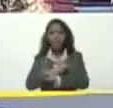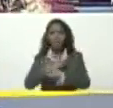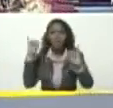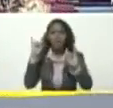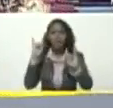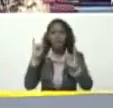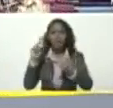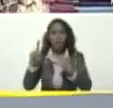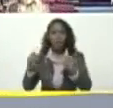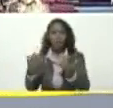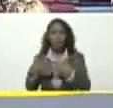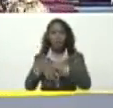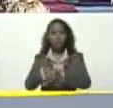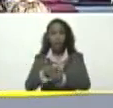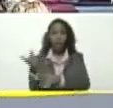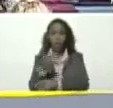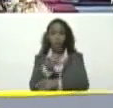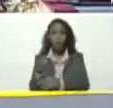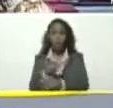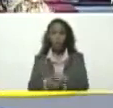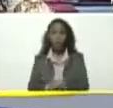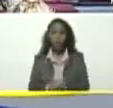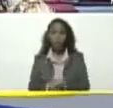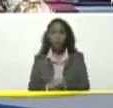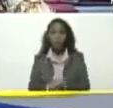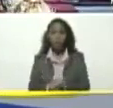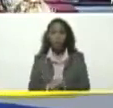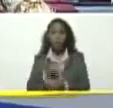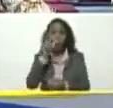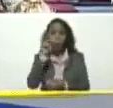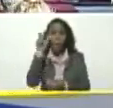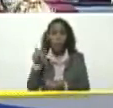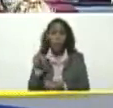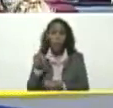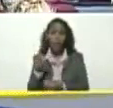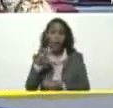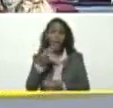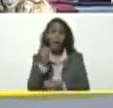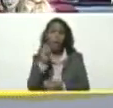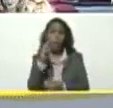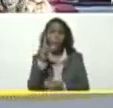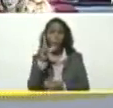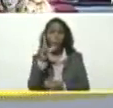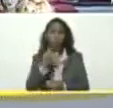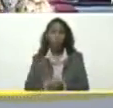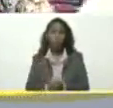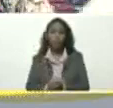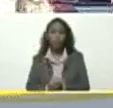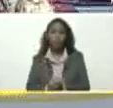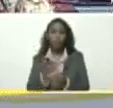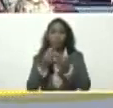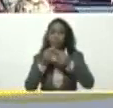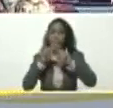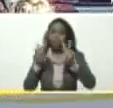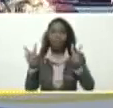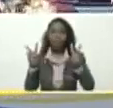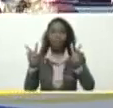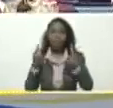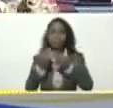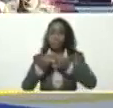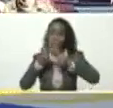son complementarios. Y María Alcira Matute y Raúl Casal, en paz.